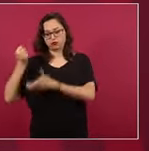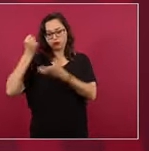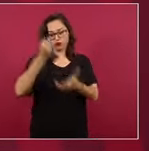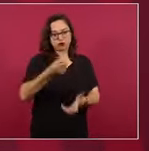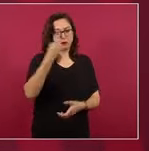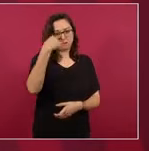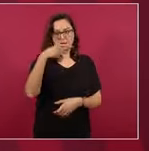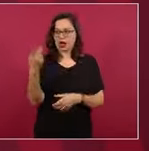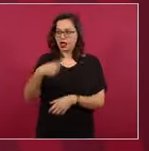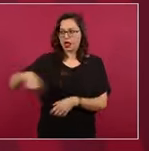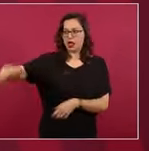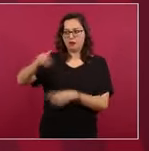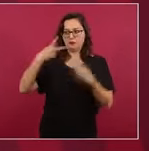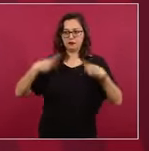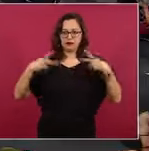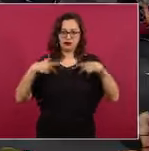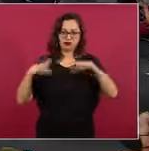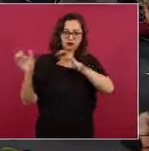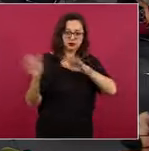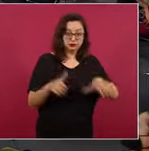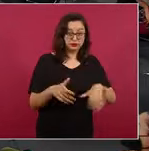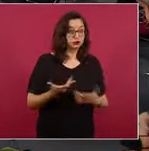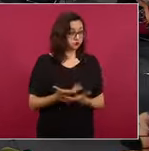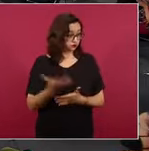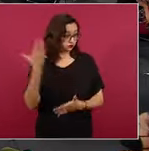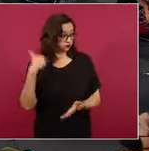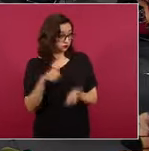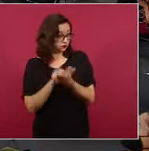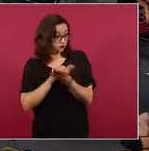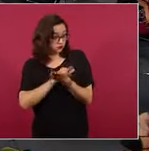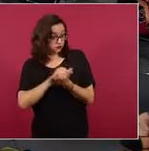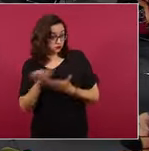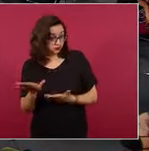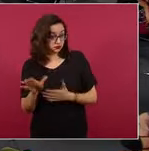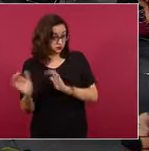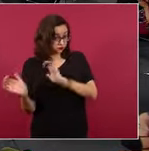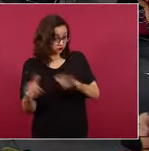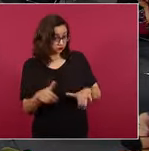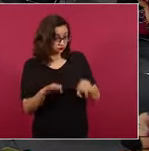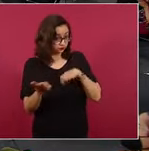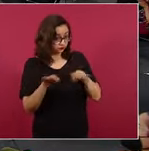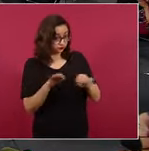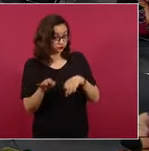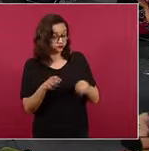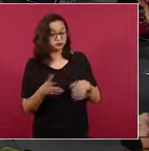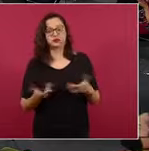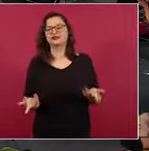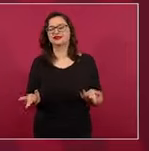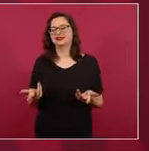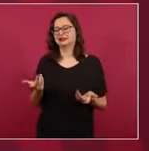contrataciones. De este personal que fue despedido injustificadamente, ¿también ellos se les va a retomar en cuenta? No sé